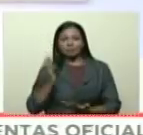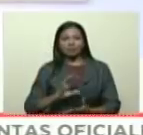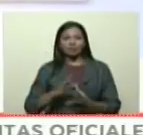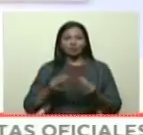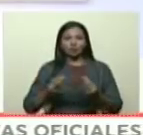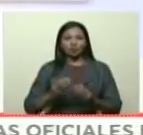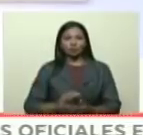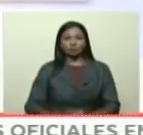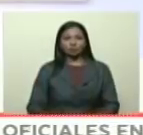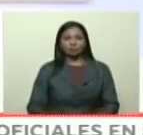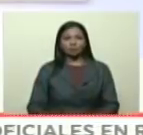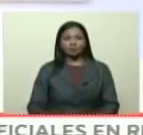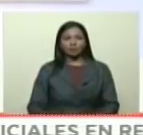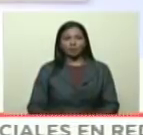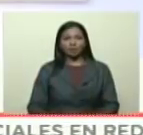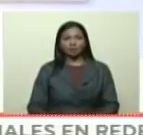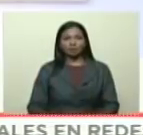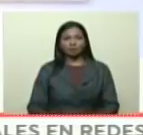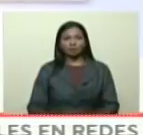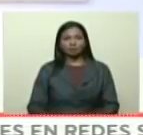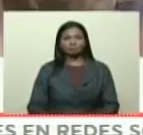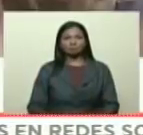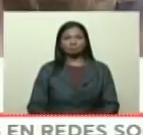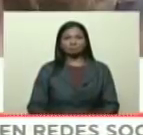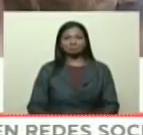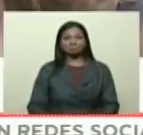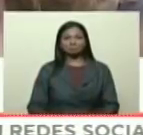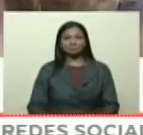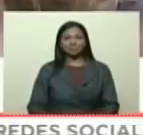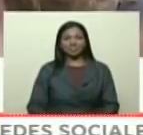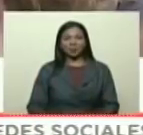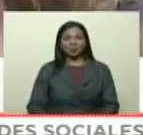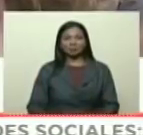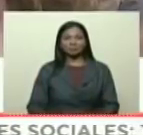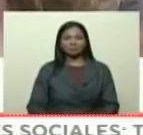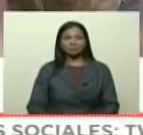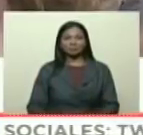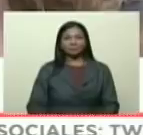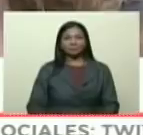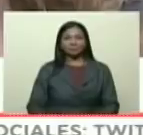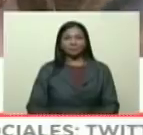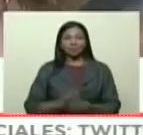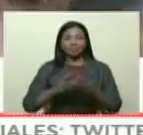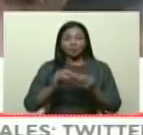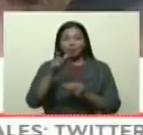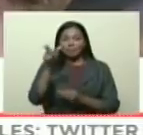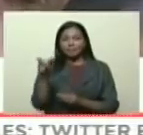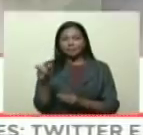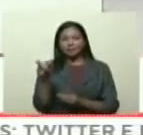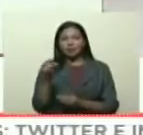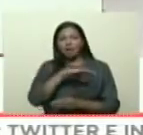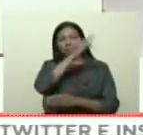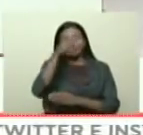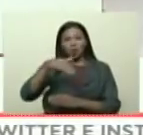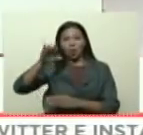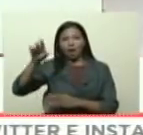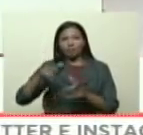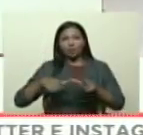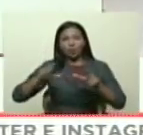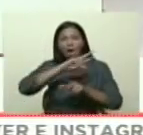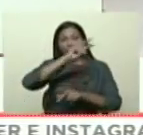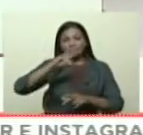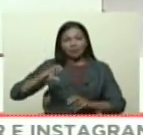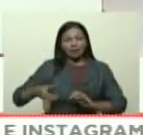y el compartir, porque todas las regiones de Venezuela, en la zona de los Andes, sobre todo Valera,